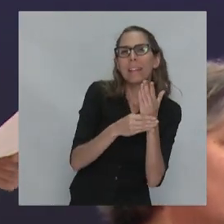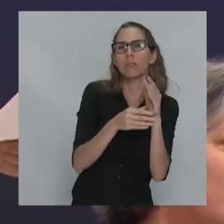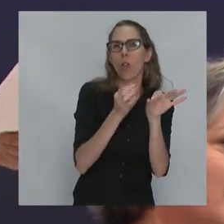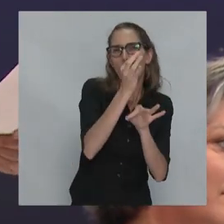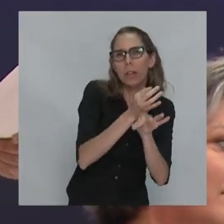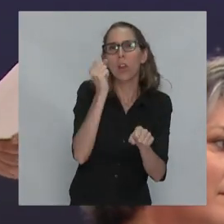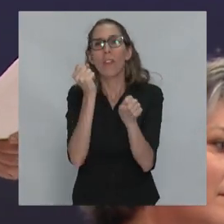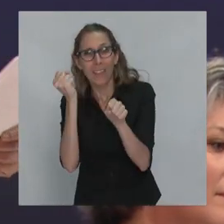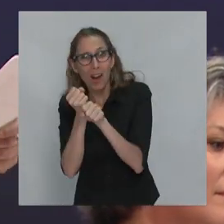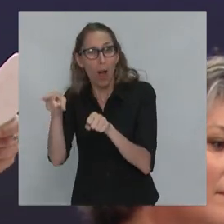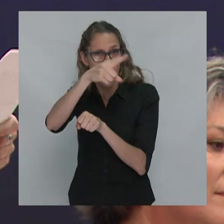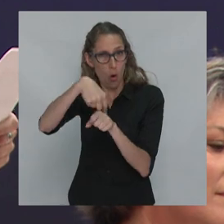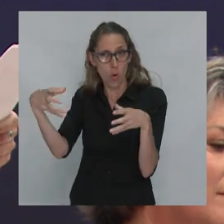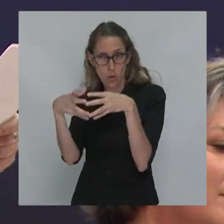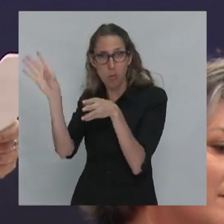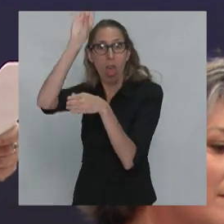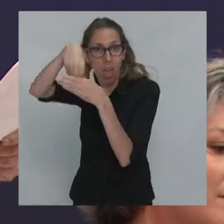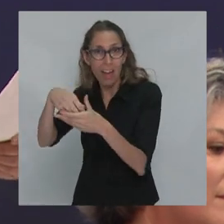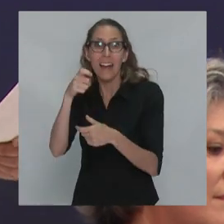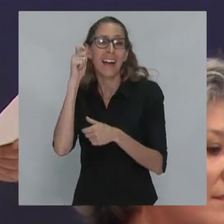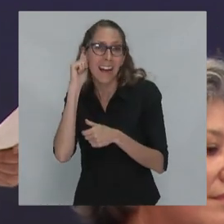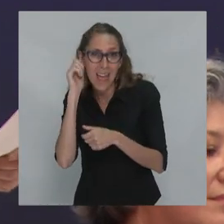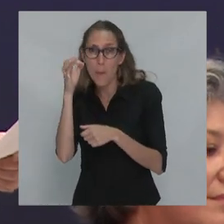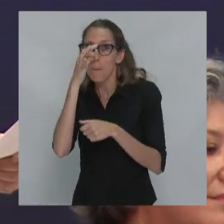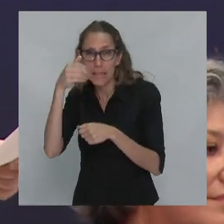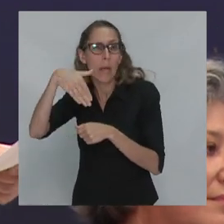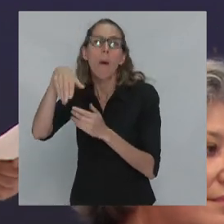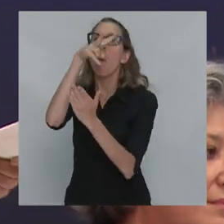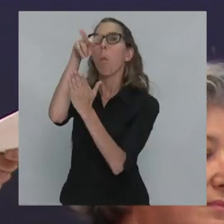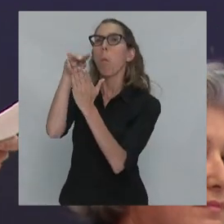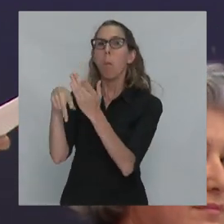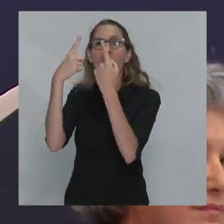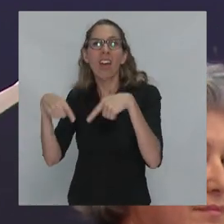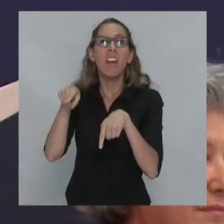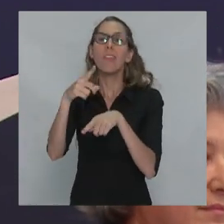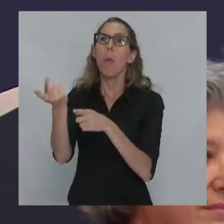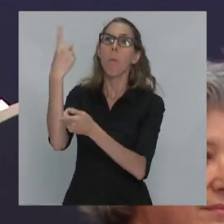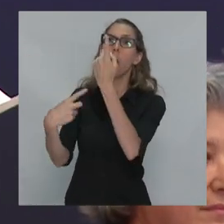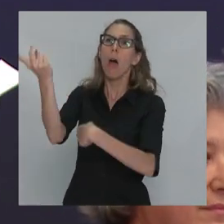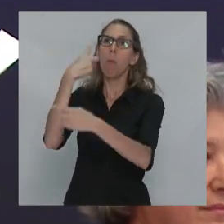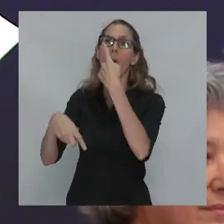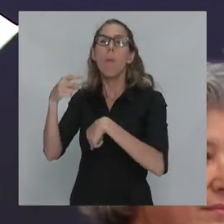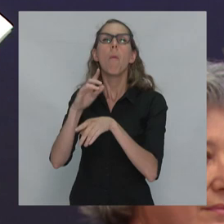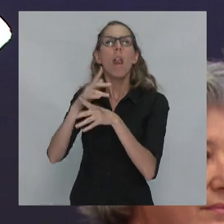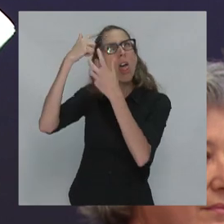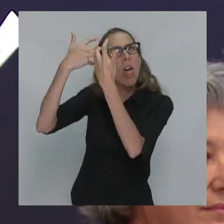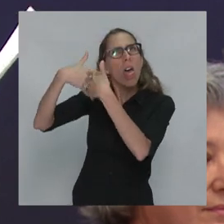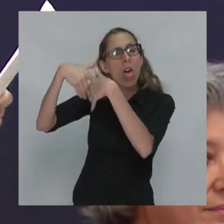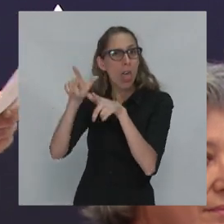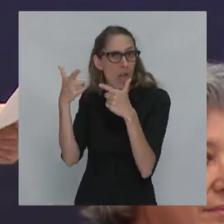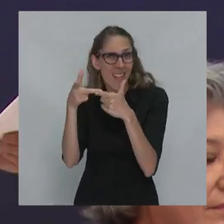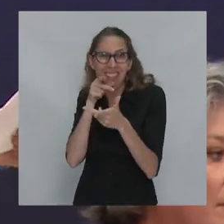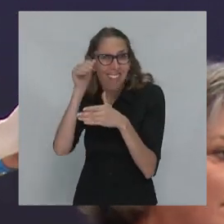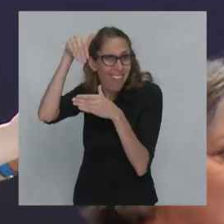trabajo del G20 que se va a leer en estos días, decía, es el consignismo vaciado de pensamiento lo que